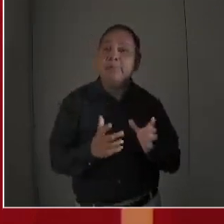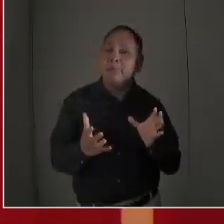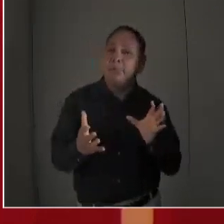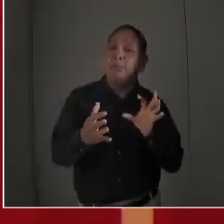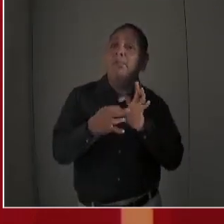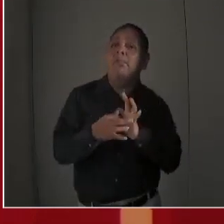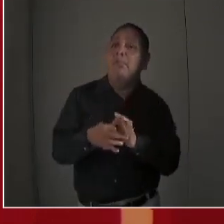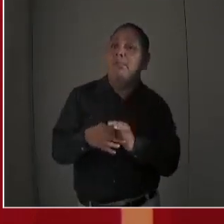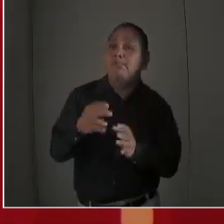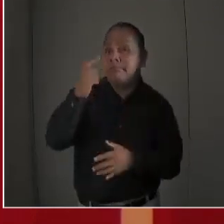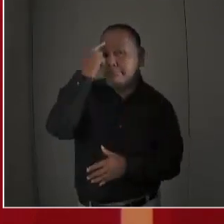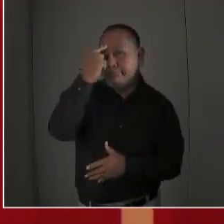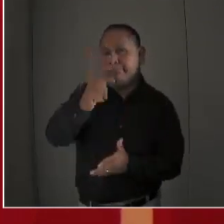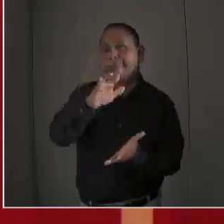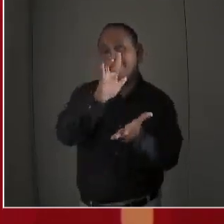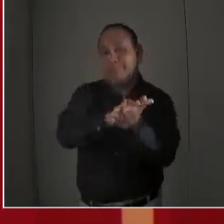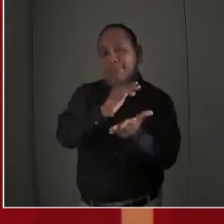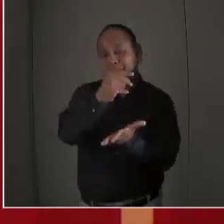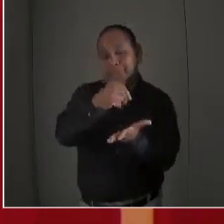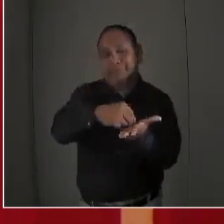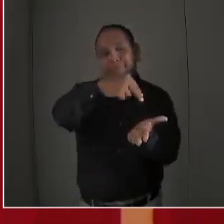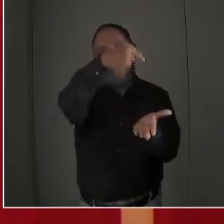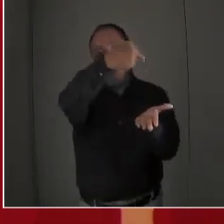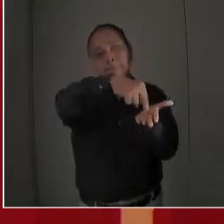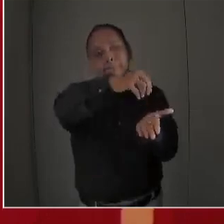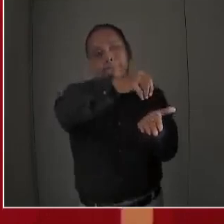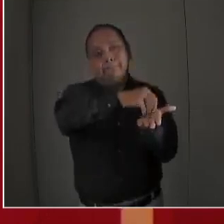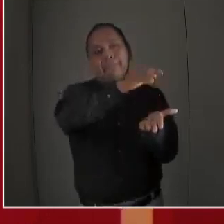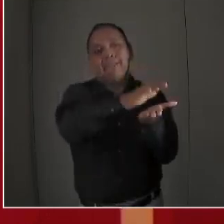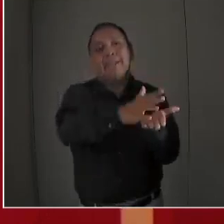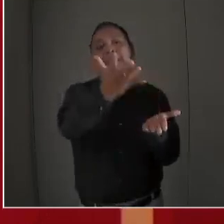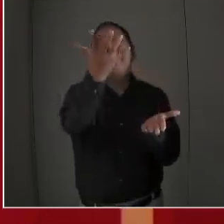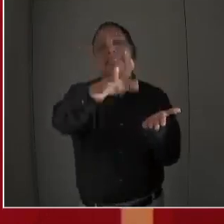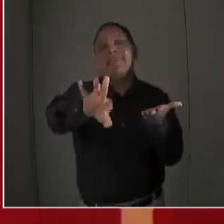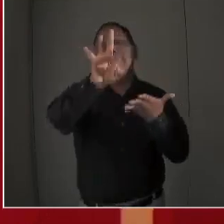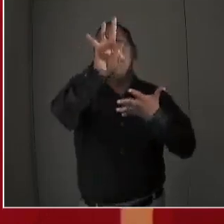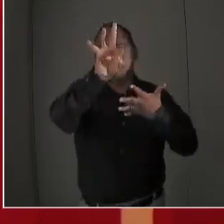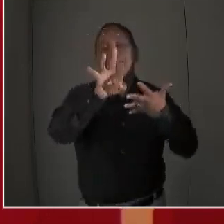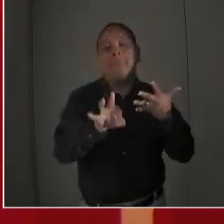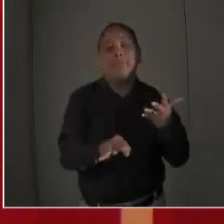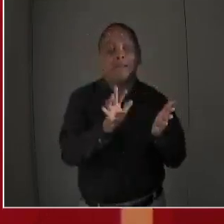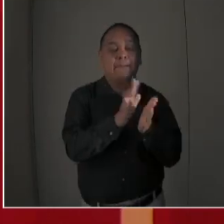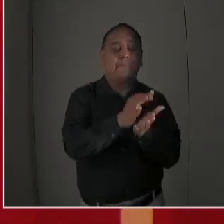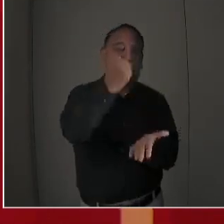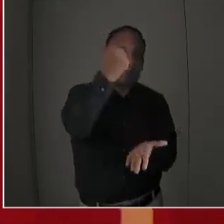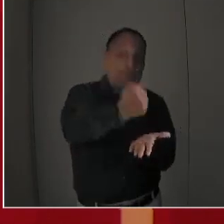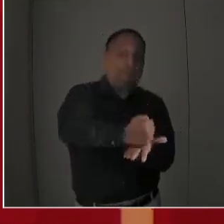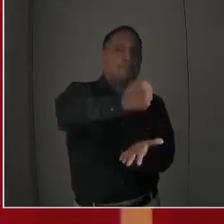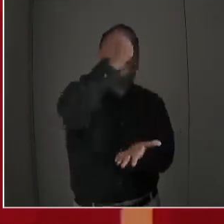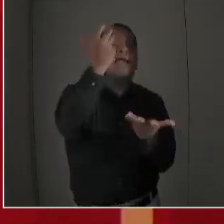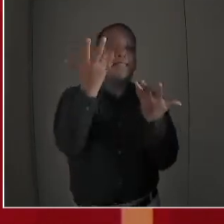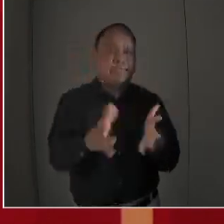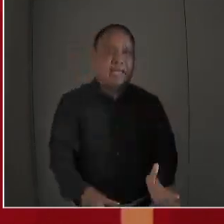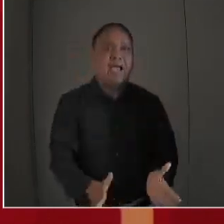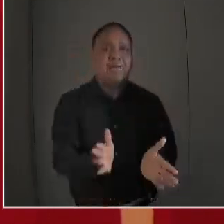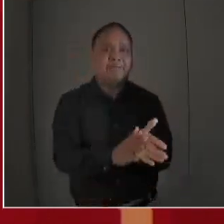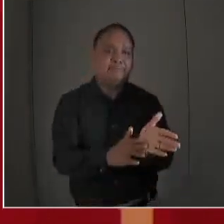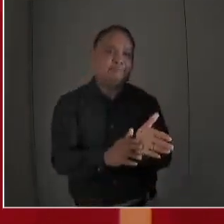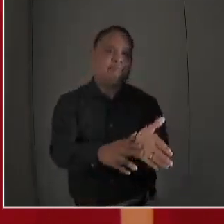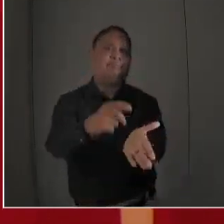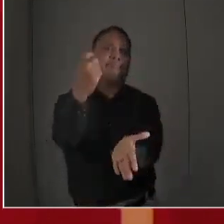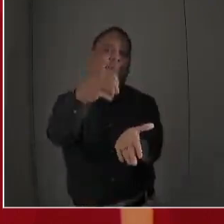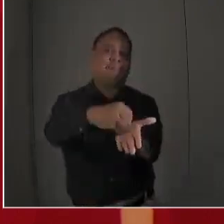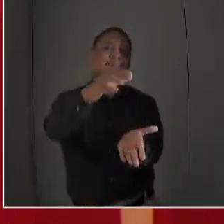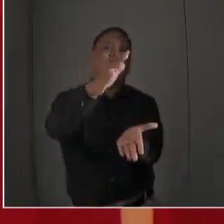puedan firmar y comprometerse con este decálogo de 10 puntos que ya fue aprobado por en este momento